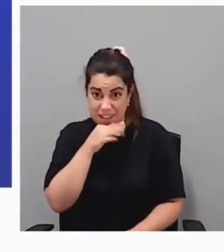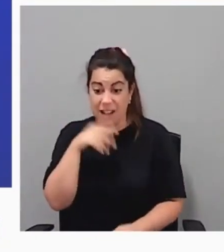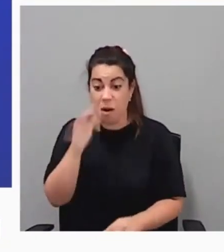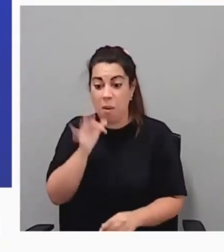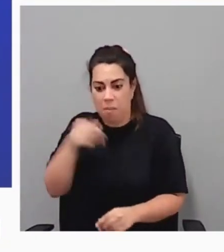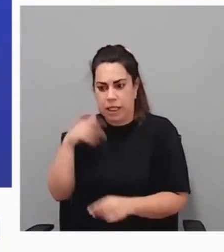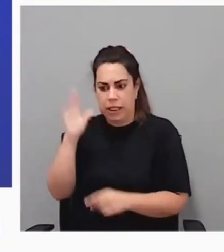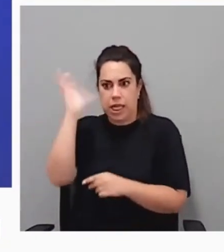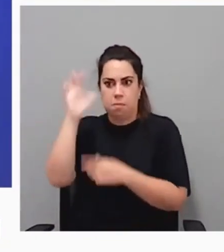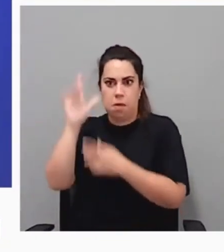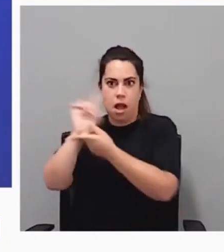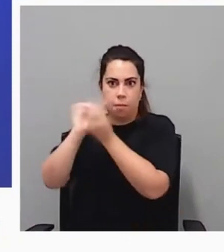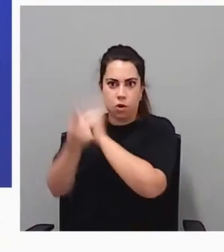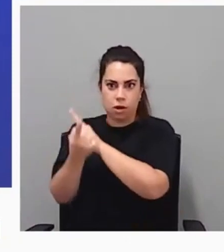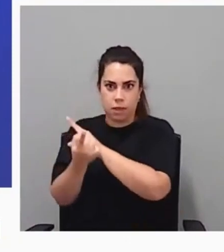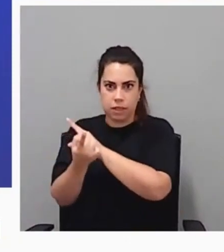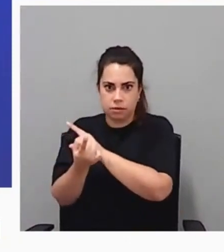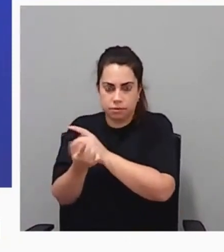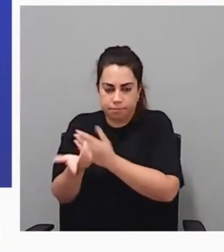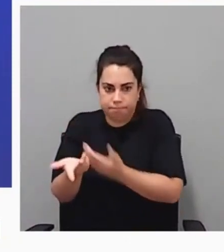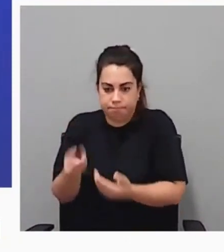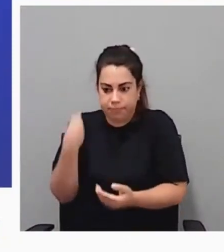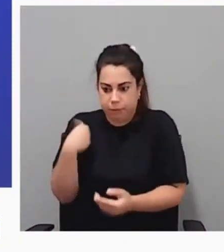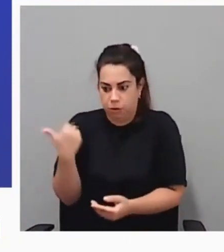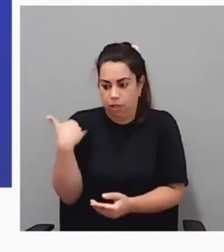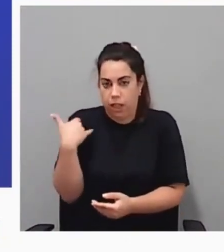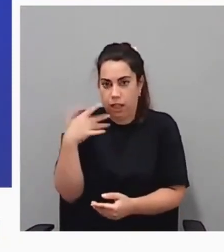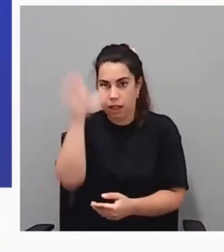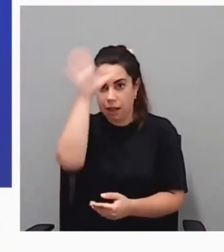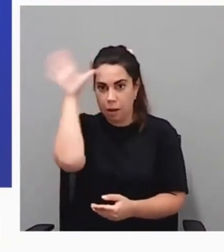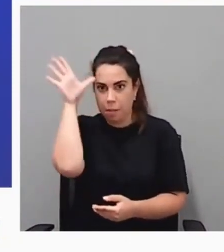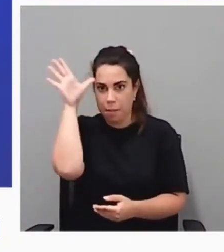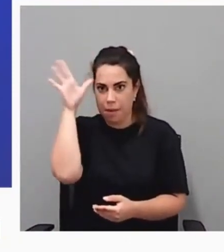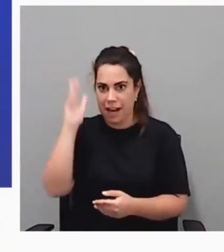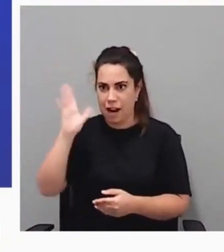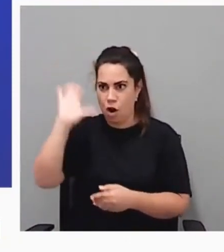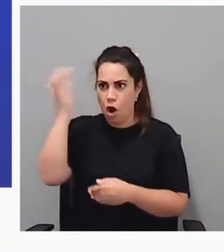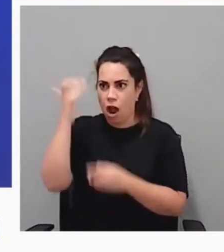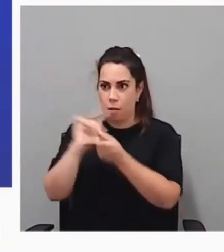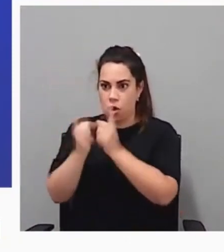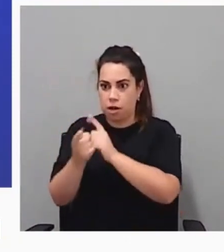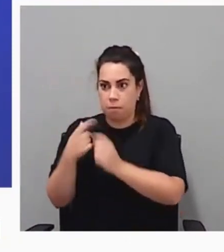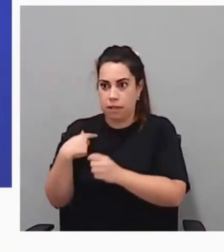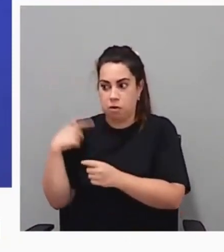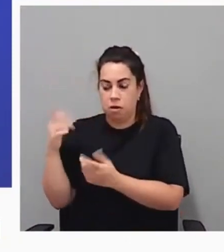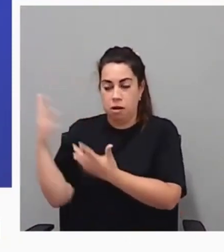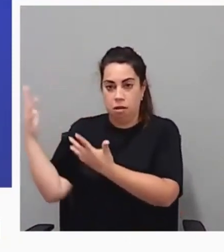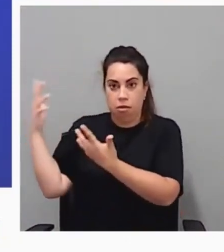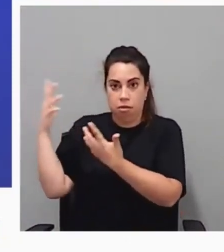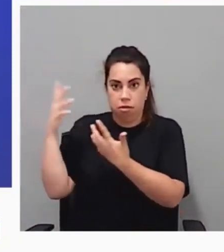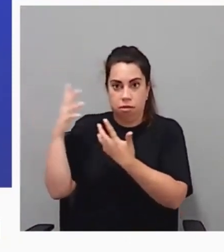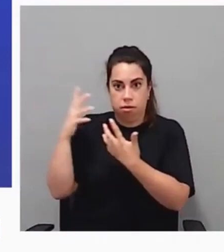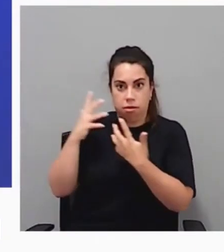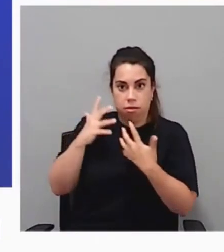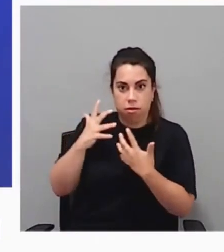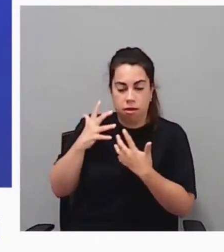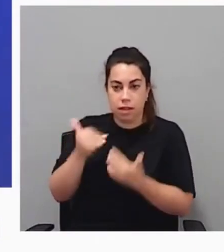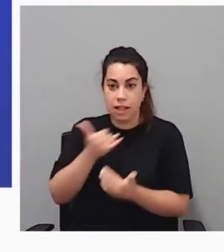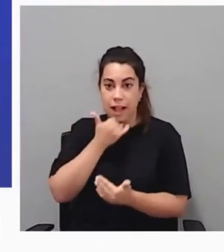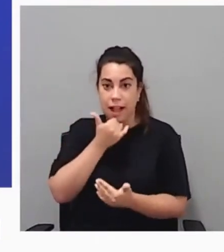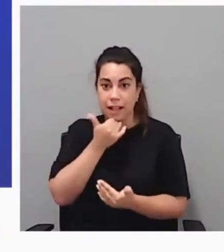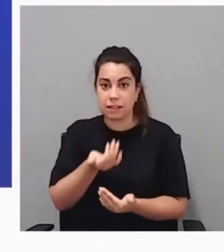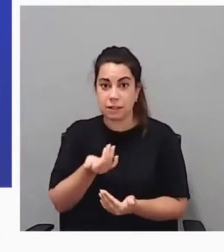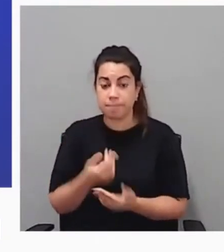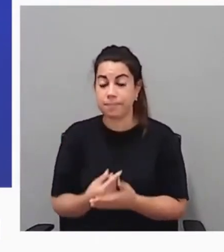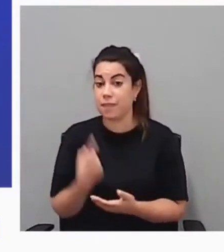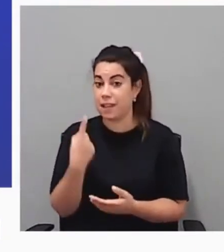que hemos visto este verano, que se está acercando cada vez más rápido, necesitan la